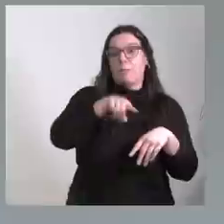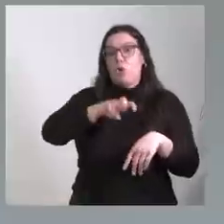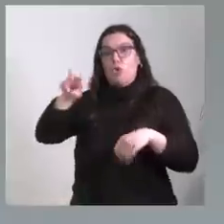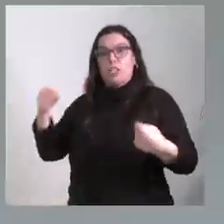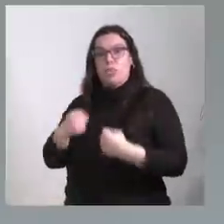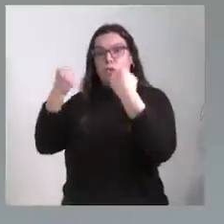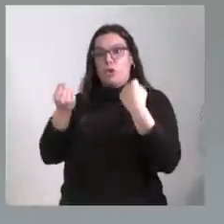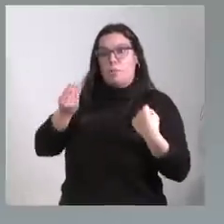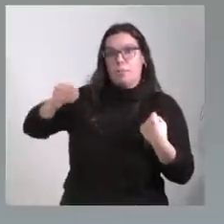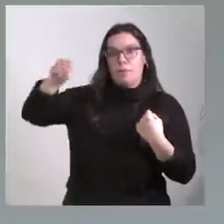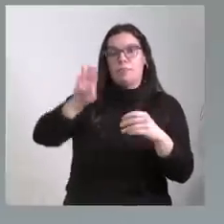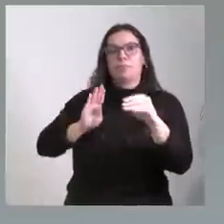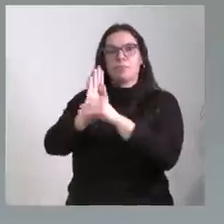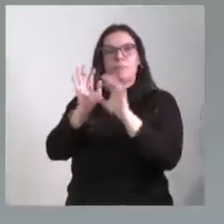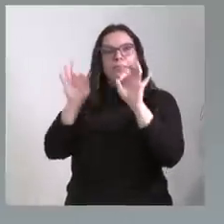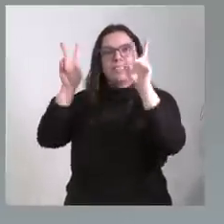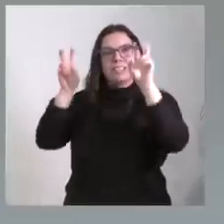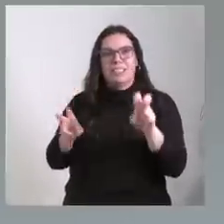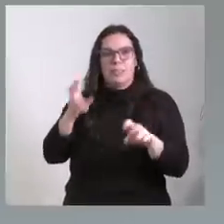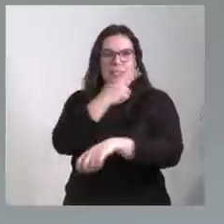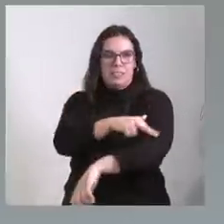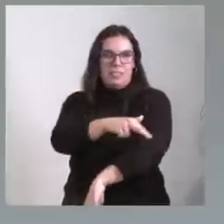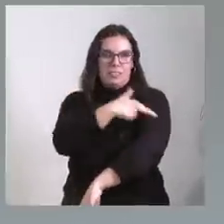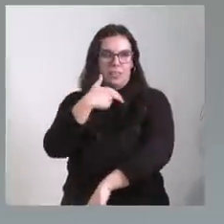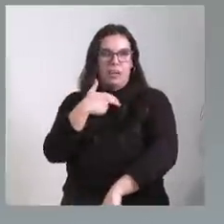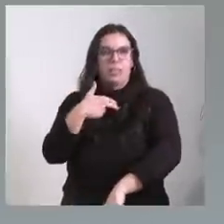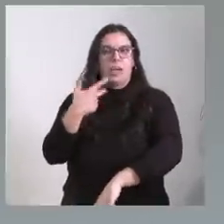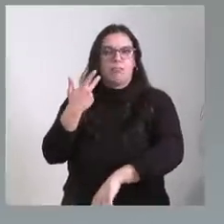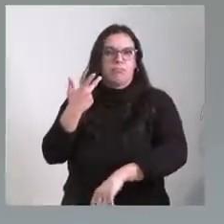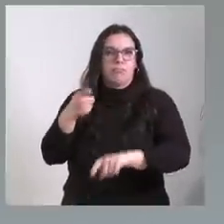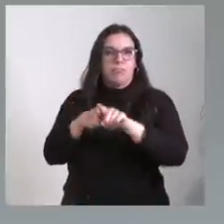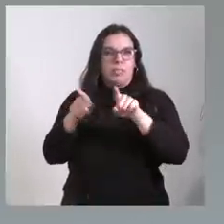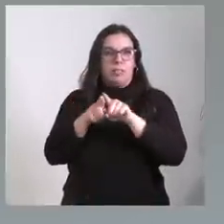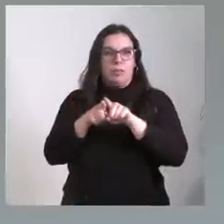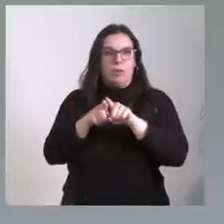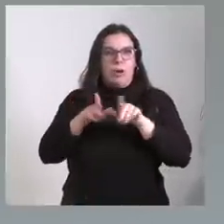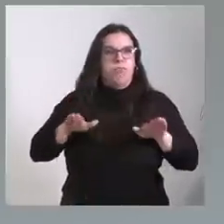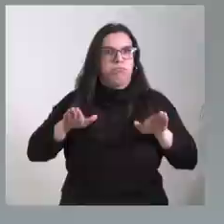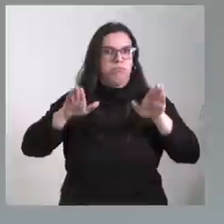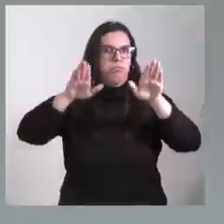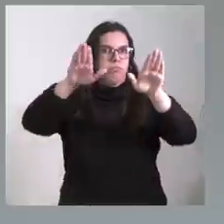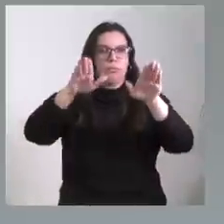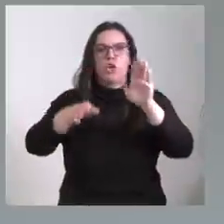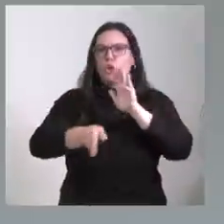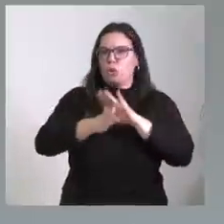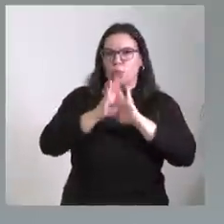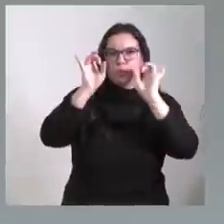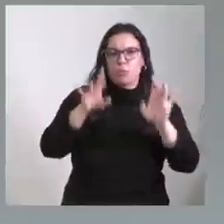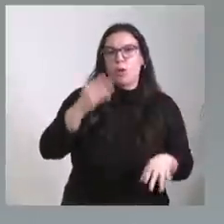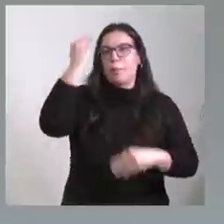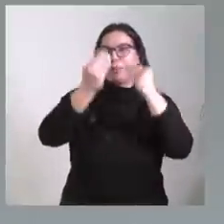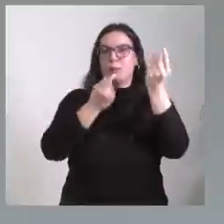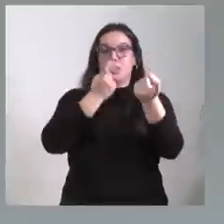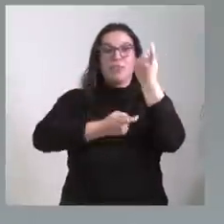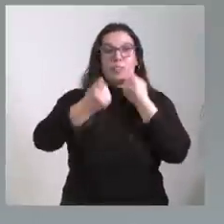nuestras actuaciones incluso inversiones en materia sanitaria que son complementarias de las anteriores lo vamos a seguir haciendo creemos que la transparencia y la información